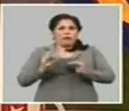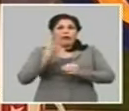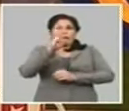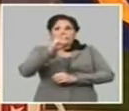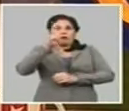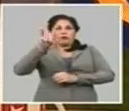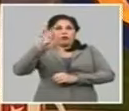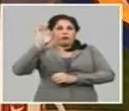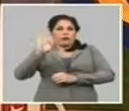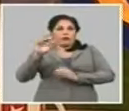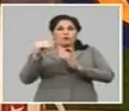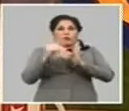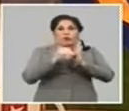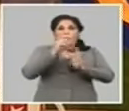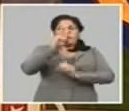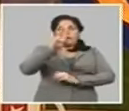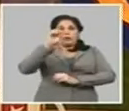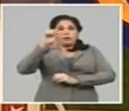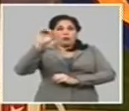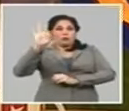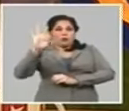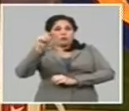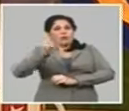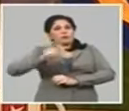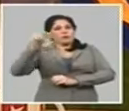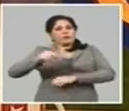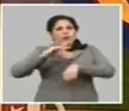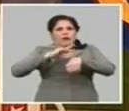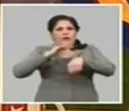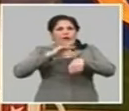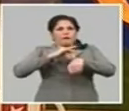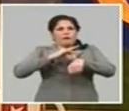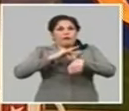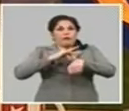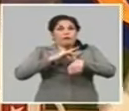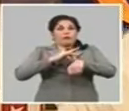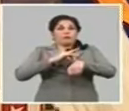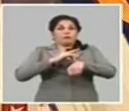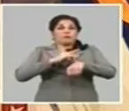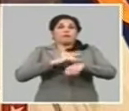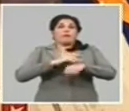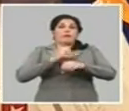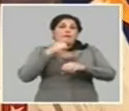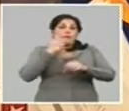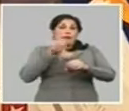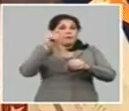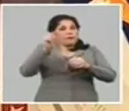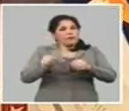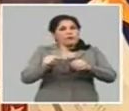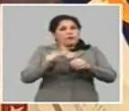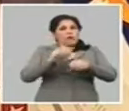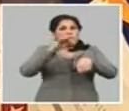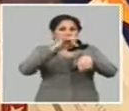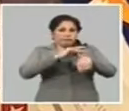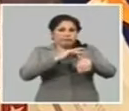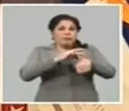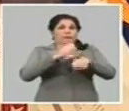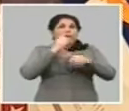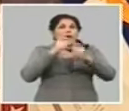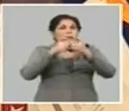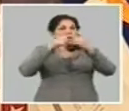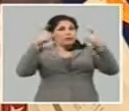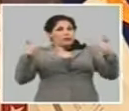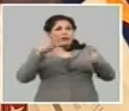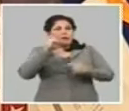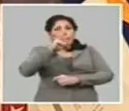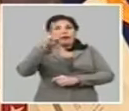338 mil 308 casos se habló de países que tienen confirmado con esta cifra hay un incremento de